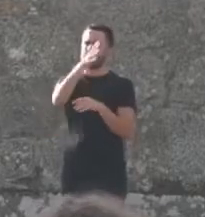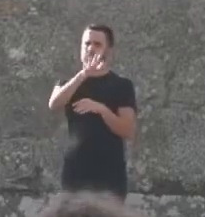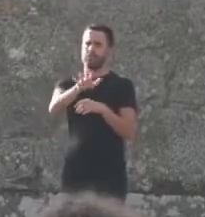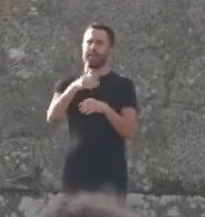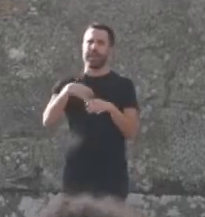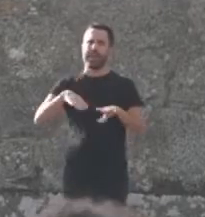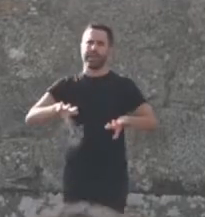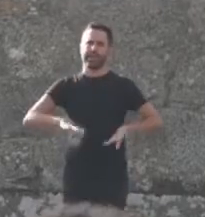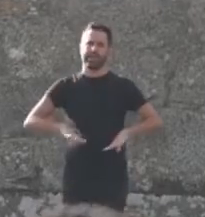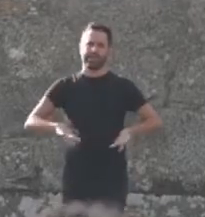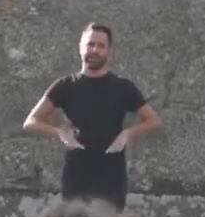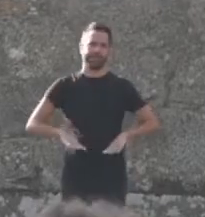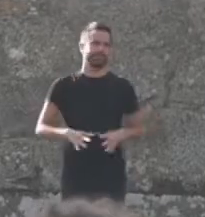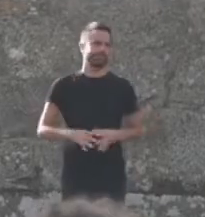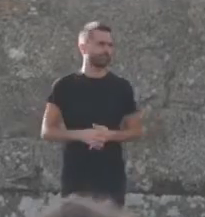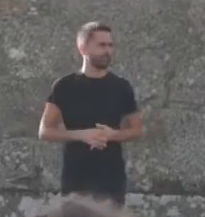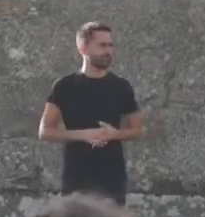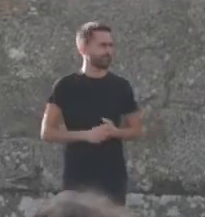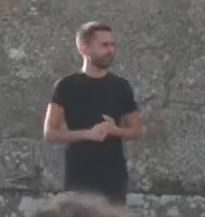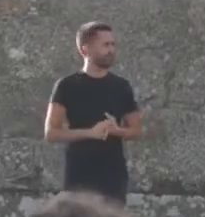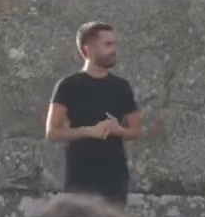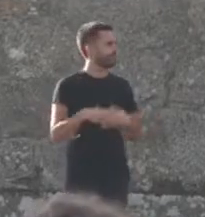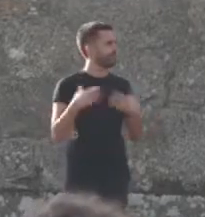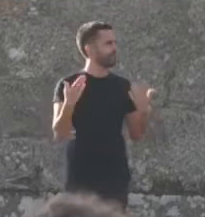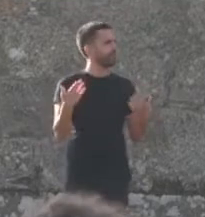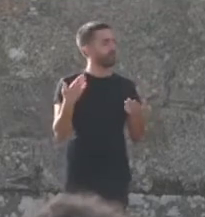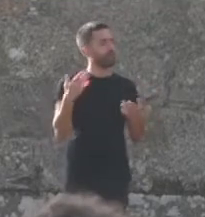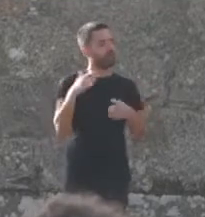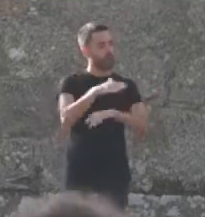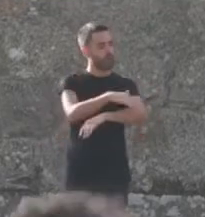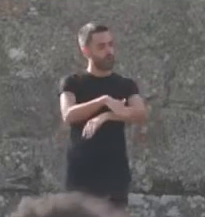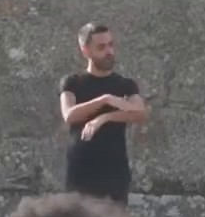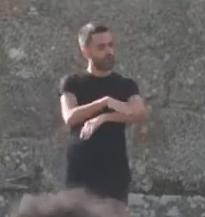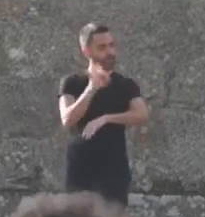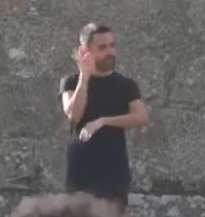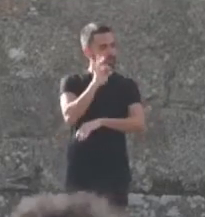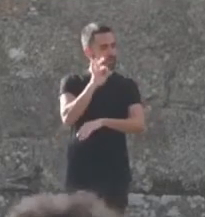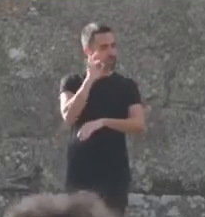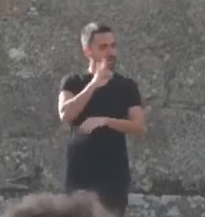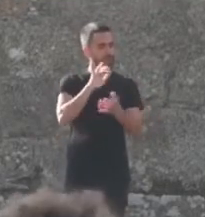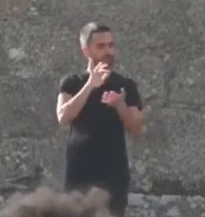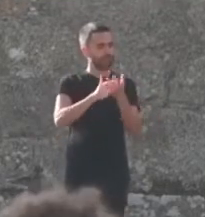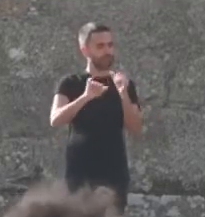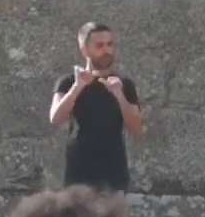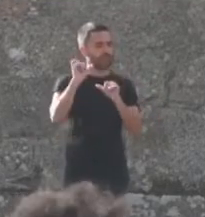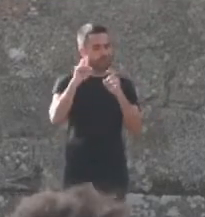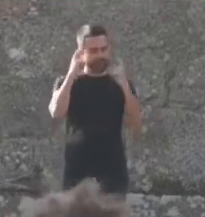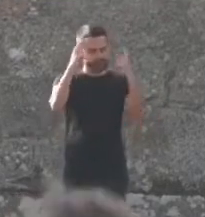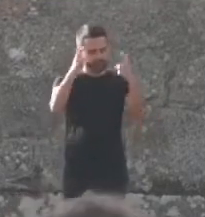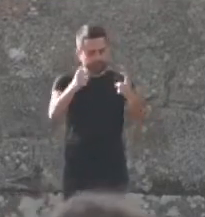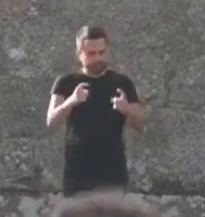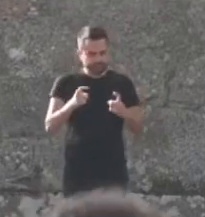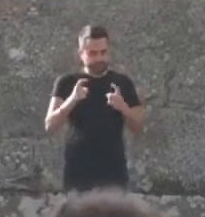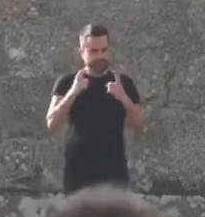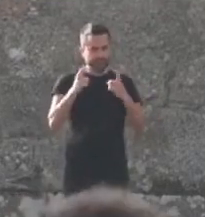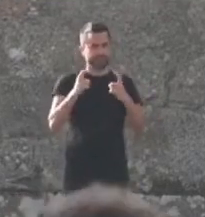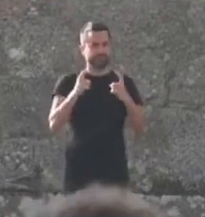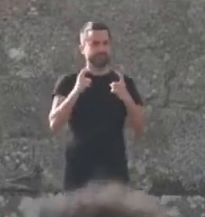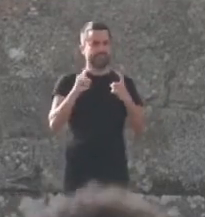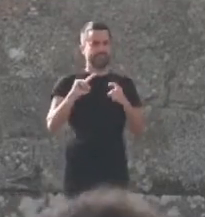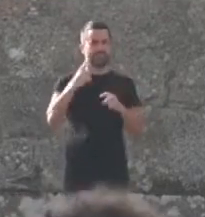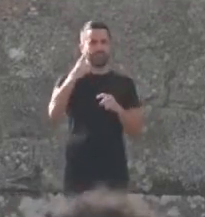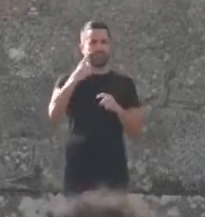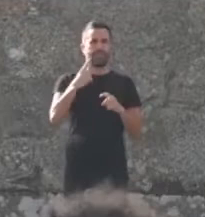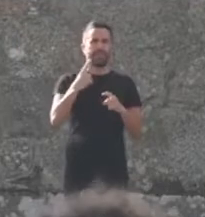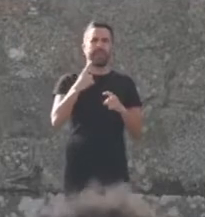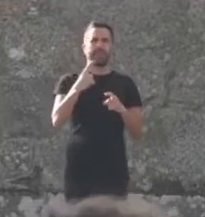No seu día, desde o goberno galego, fixemos un intento, unha primeira tentativa de facer unha